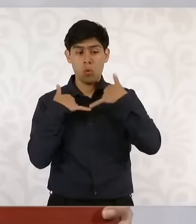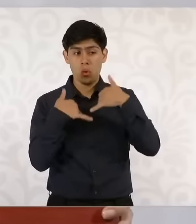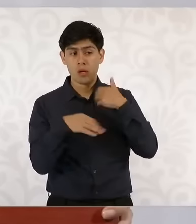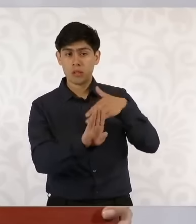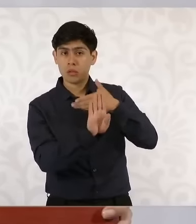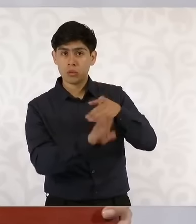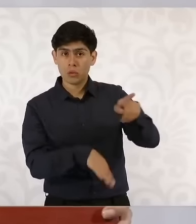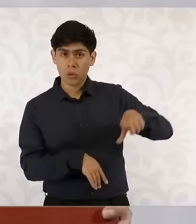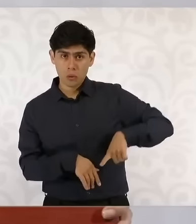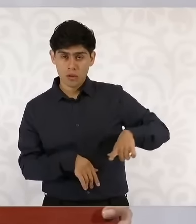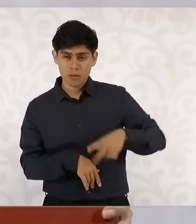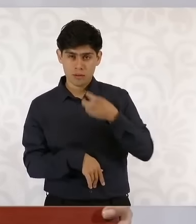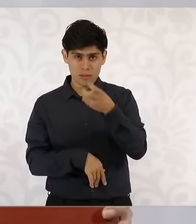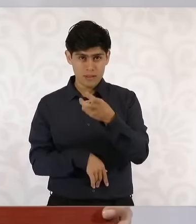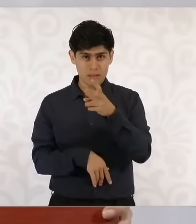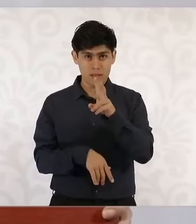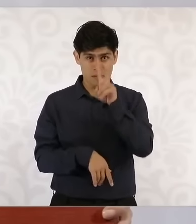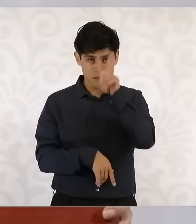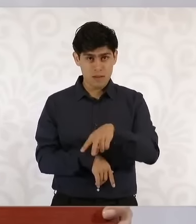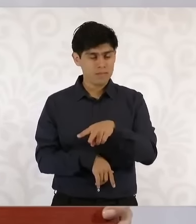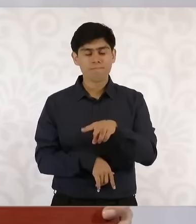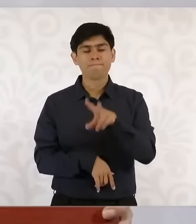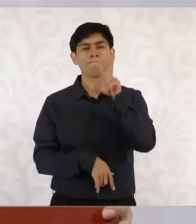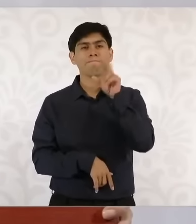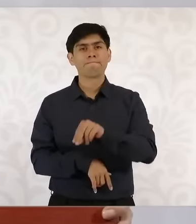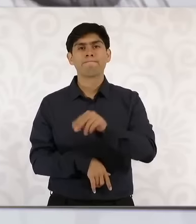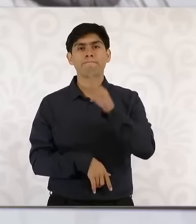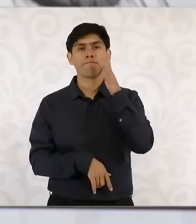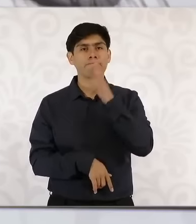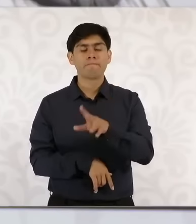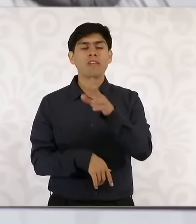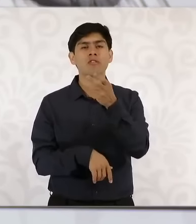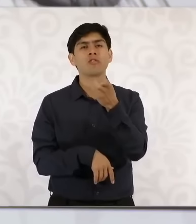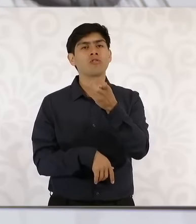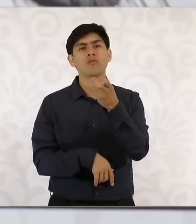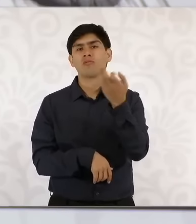falsa, es falsa. Aquí el otro día